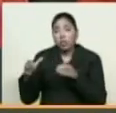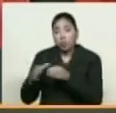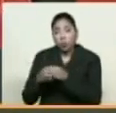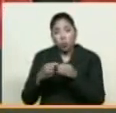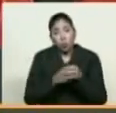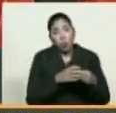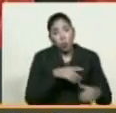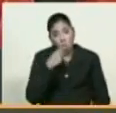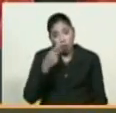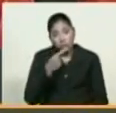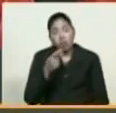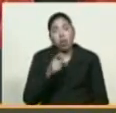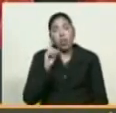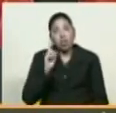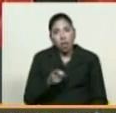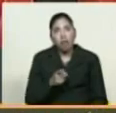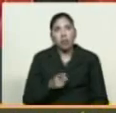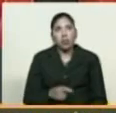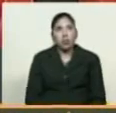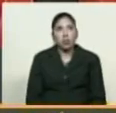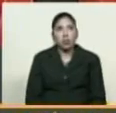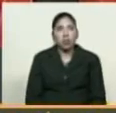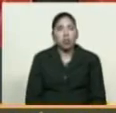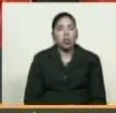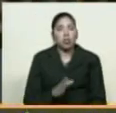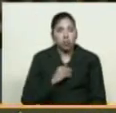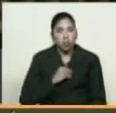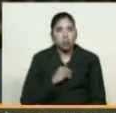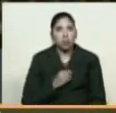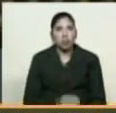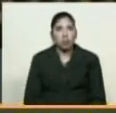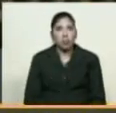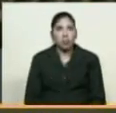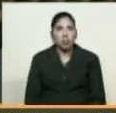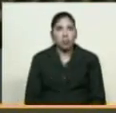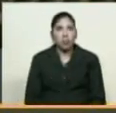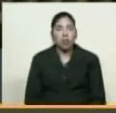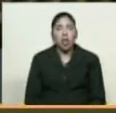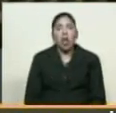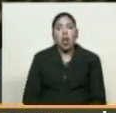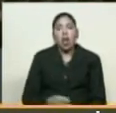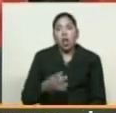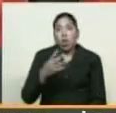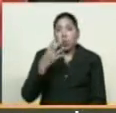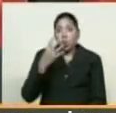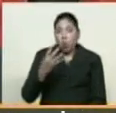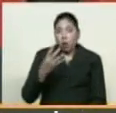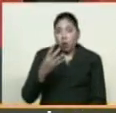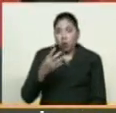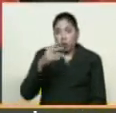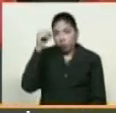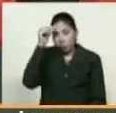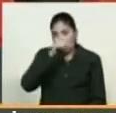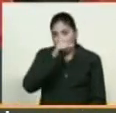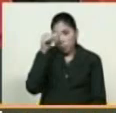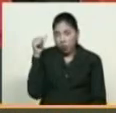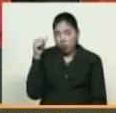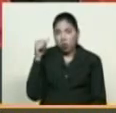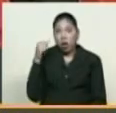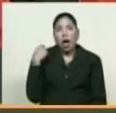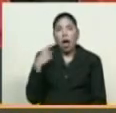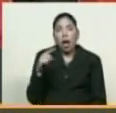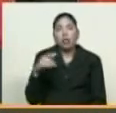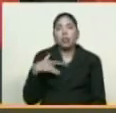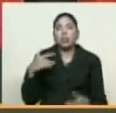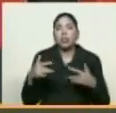cumplirse. Luego, ratificamos que para el domingo 4 va a haber un gran acto nacional.